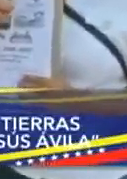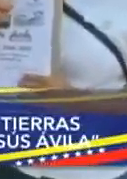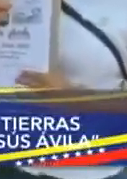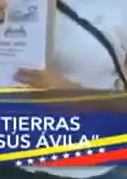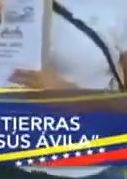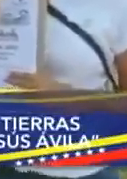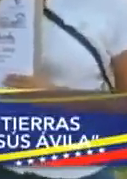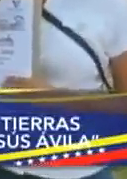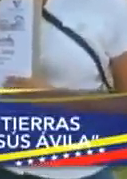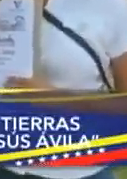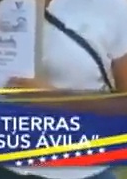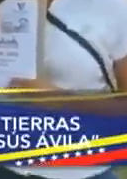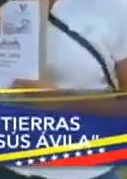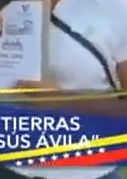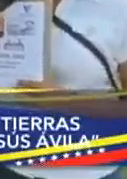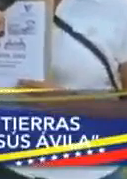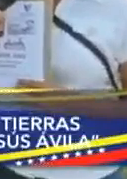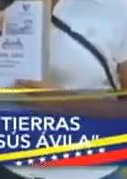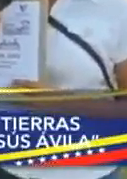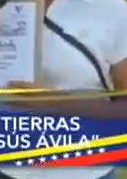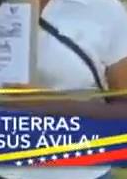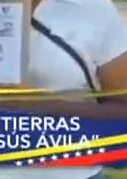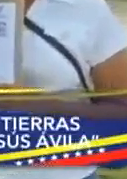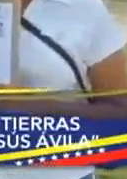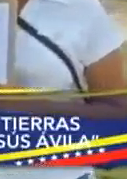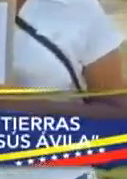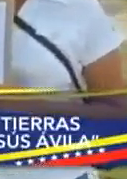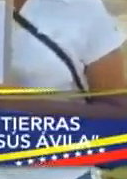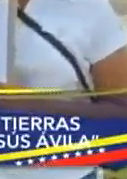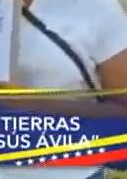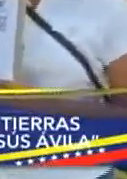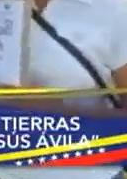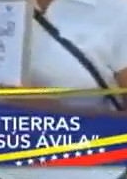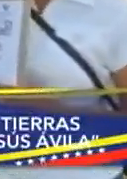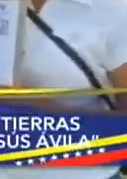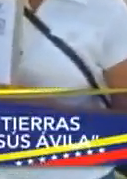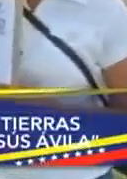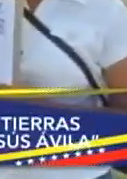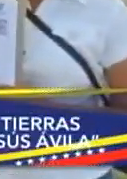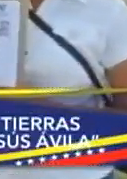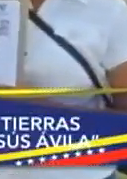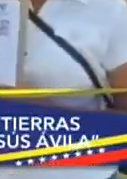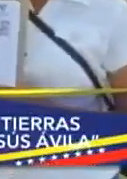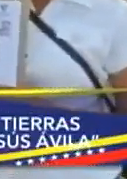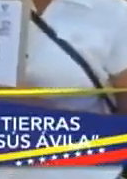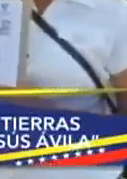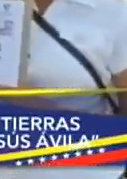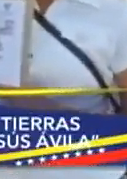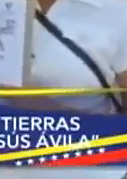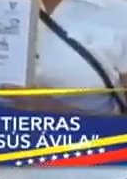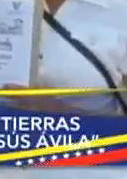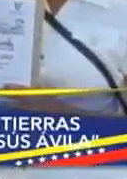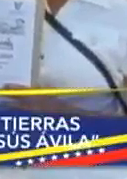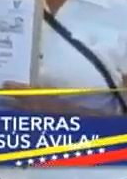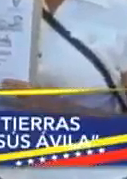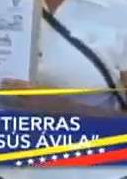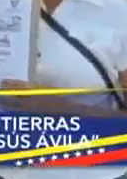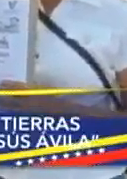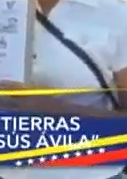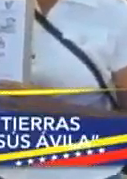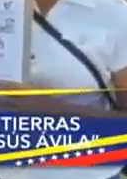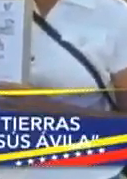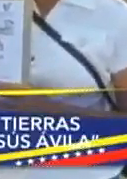nuestro comandante y presidente Nicolás Maduro de acá del estado Nueva Esparta. Agradecida con usted, porque ya la familia de la comunidad